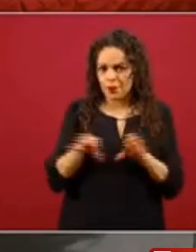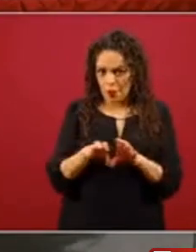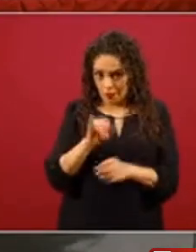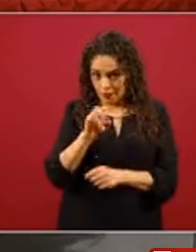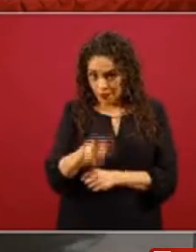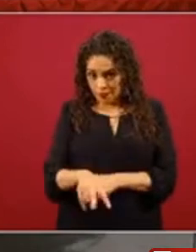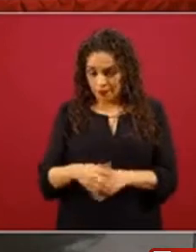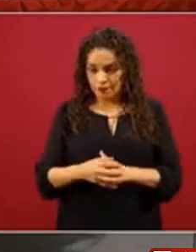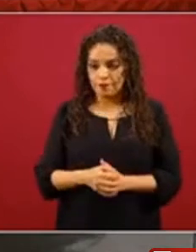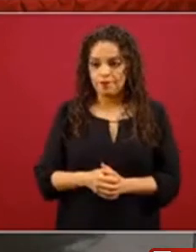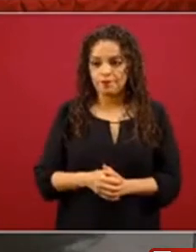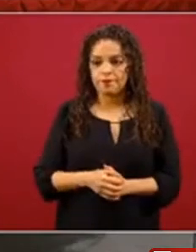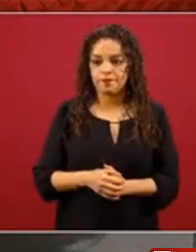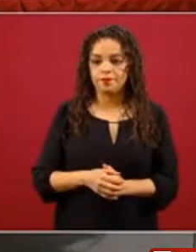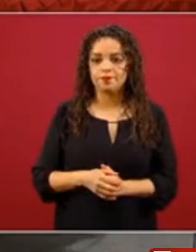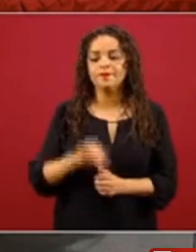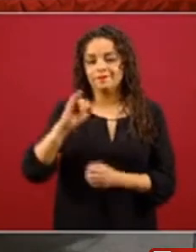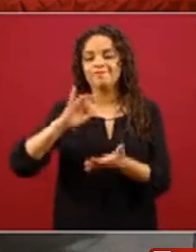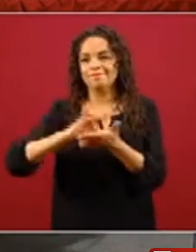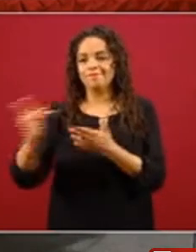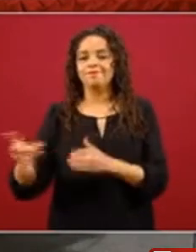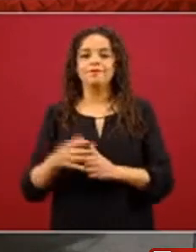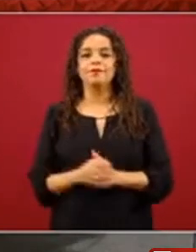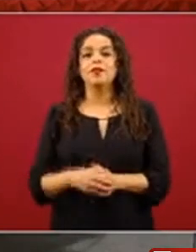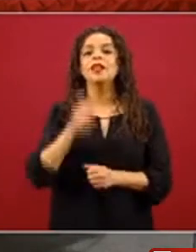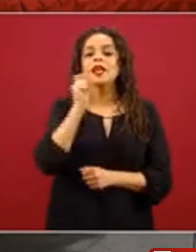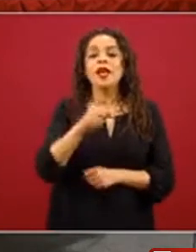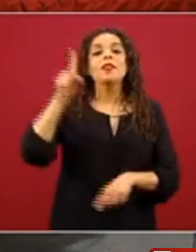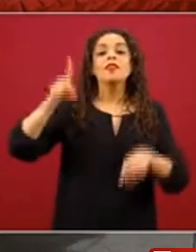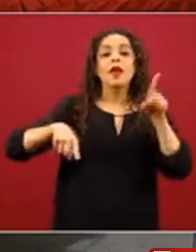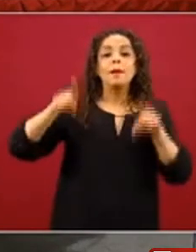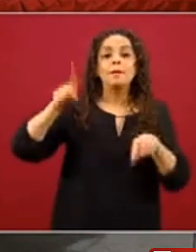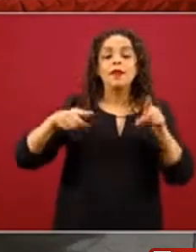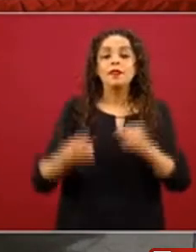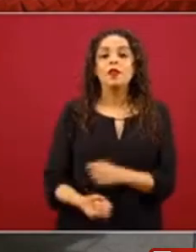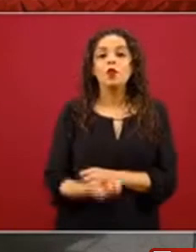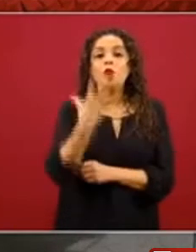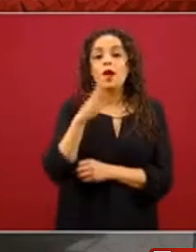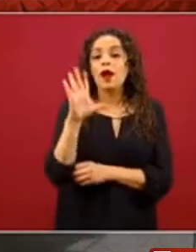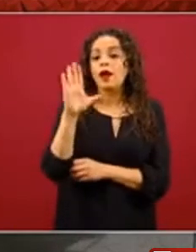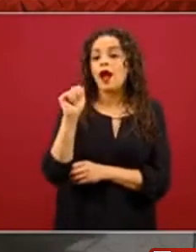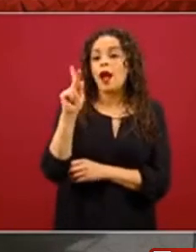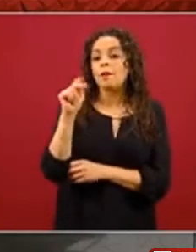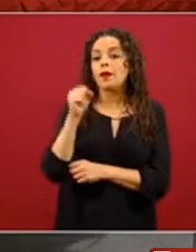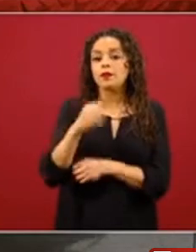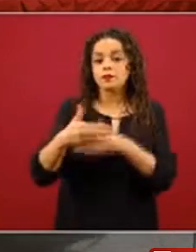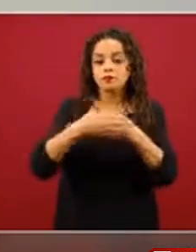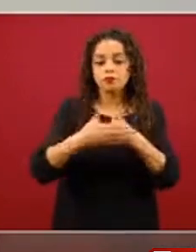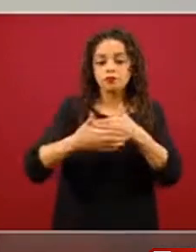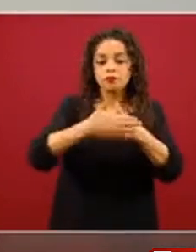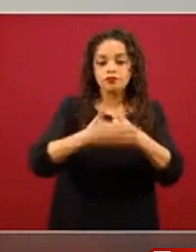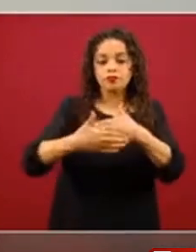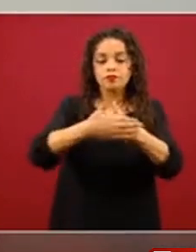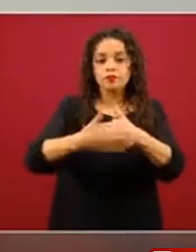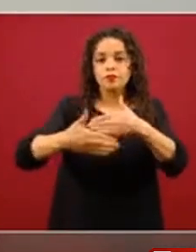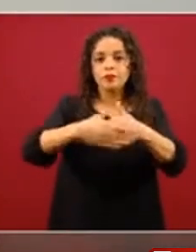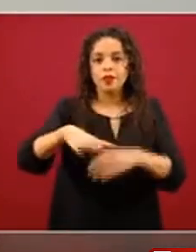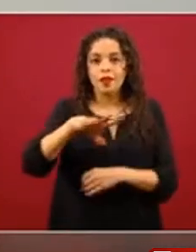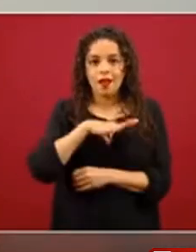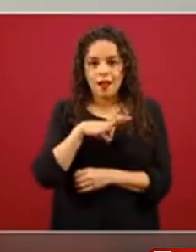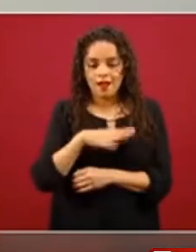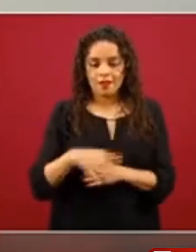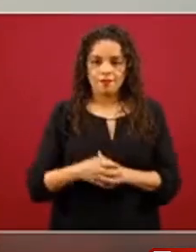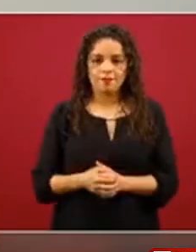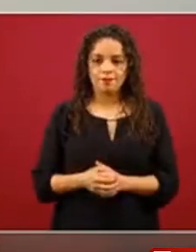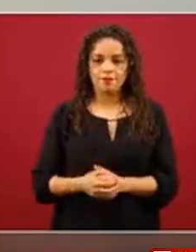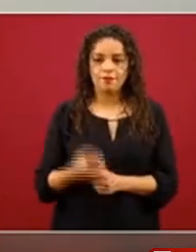Sí, nuevamente, depende de cuántas capas tengan. Entonces, yo creo que sí es